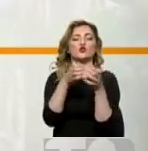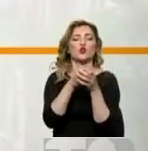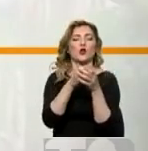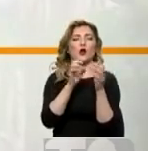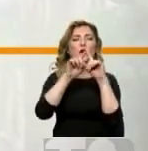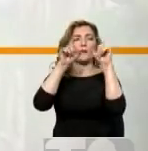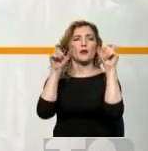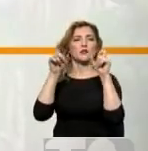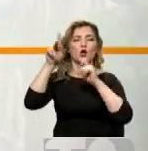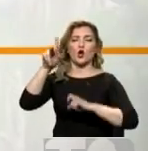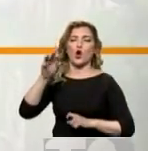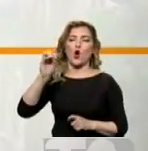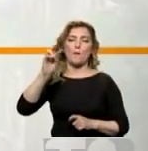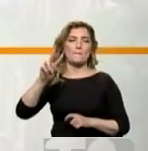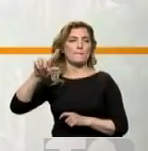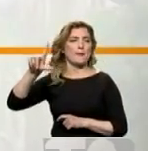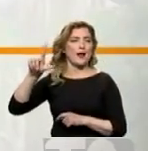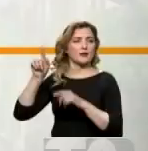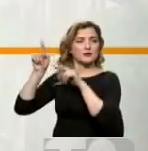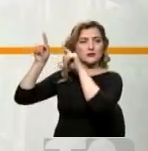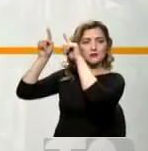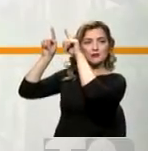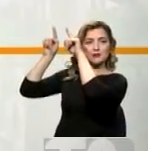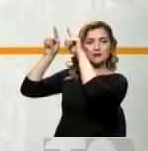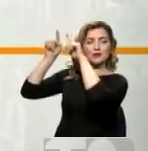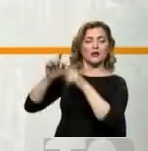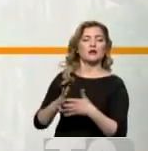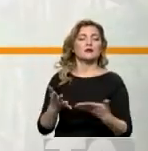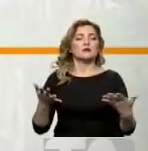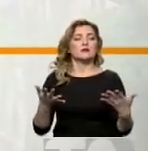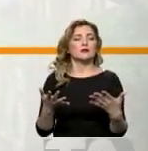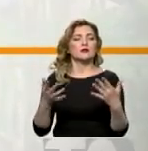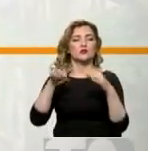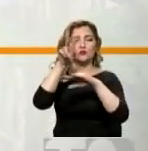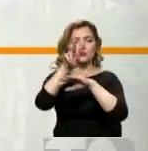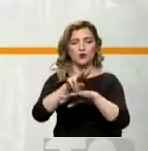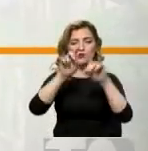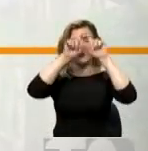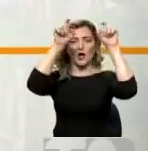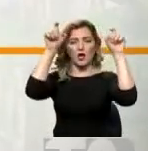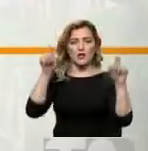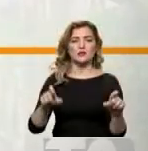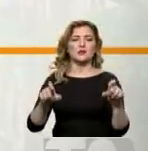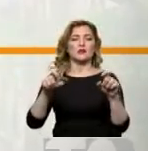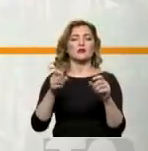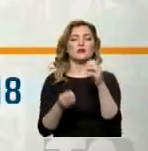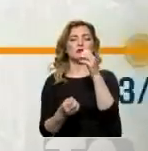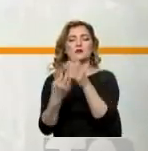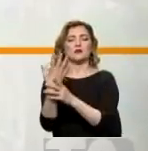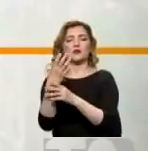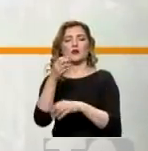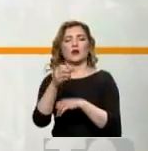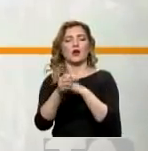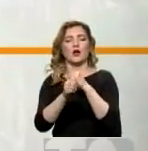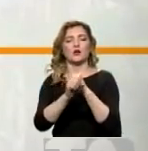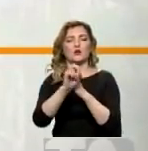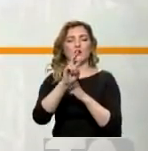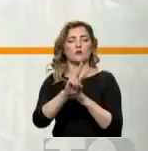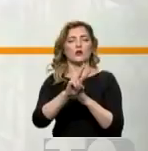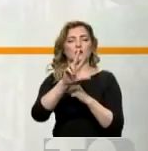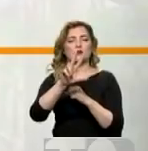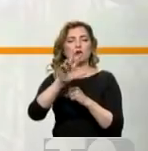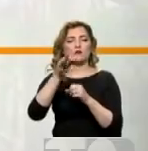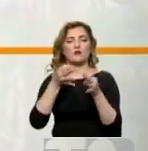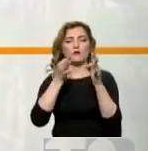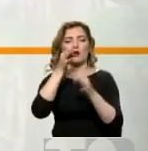Cobal Management, Copmanac S.A., que según registros de la Superintendencia de Compañías fue constituida el 23 de